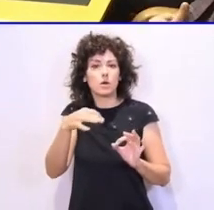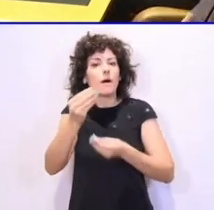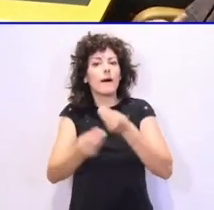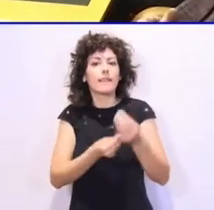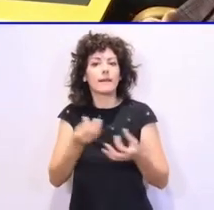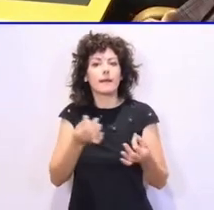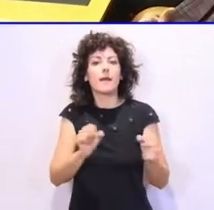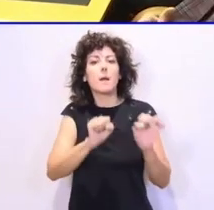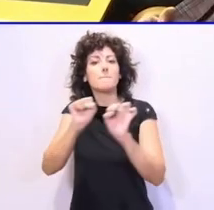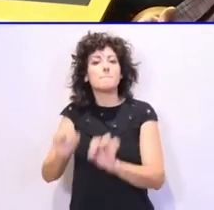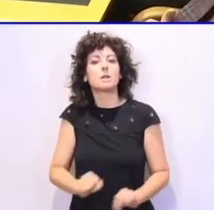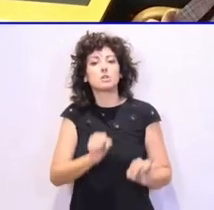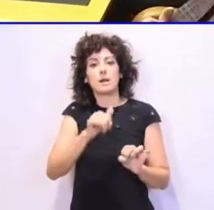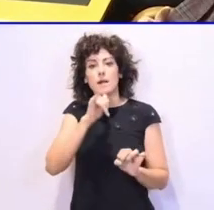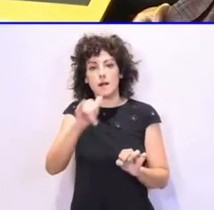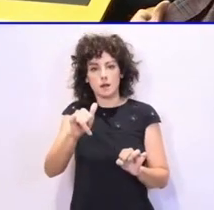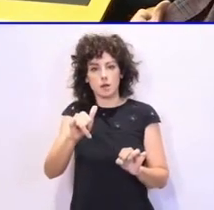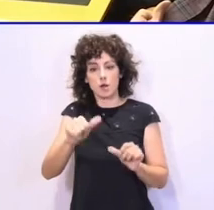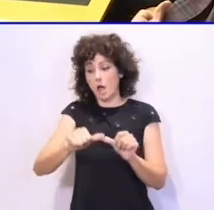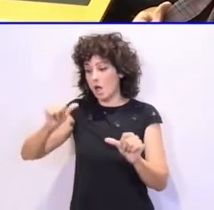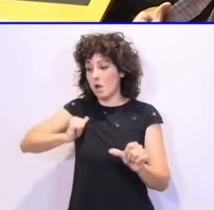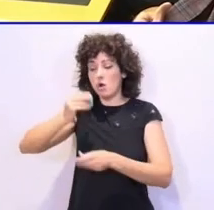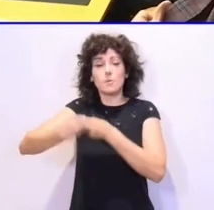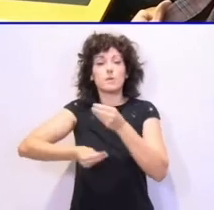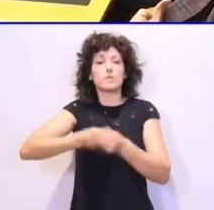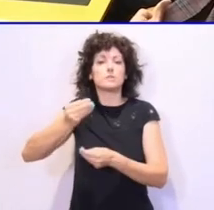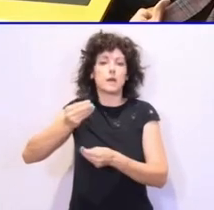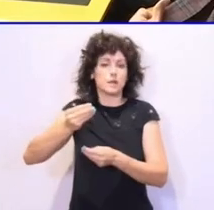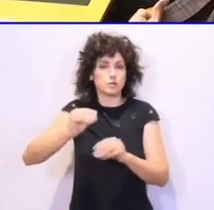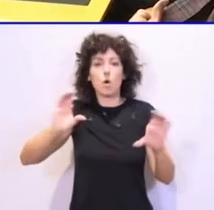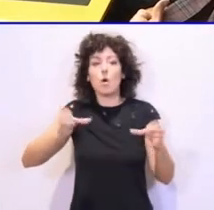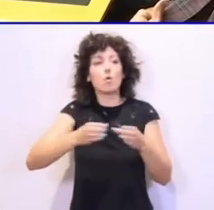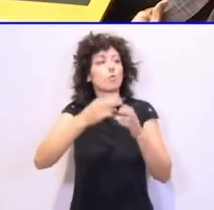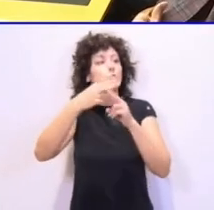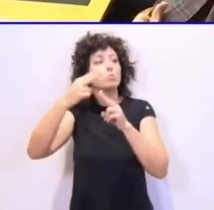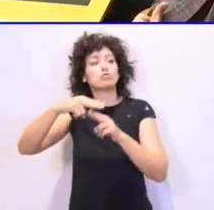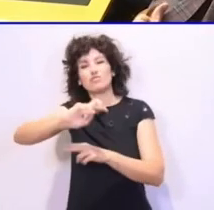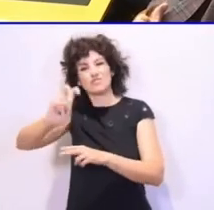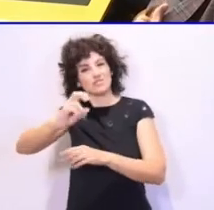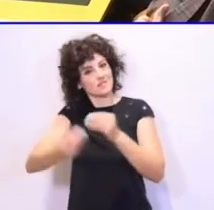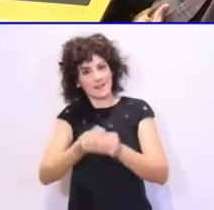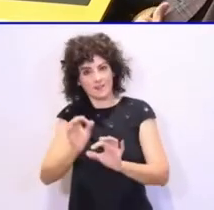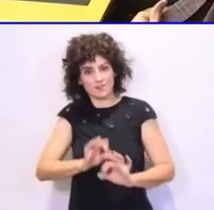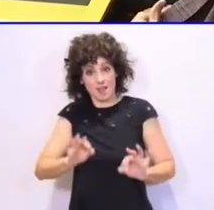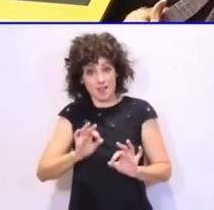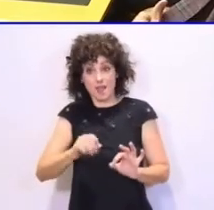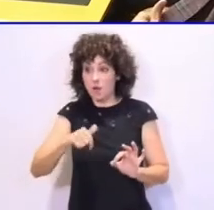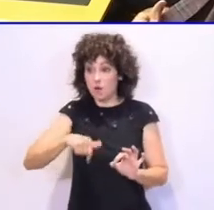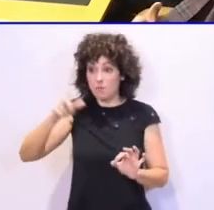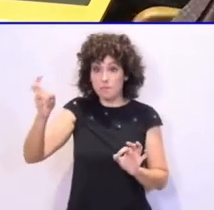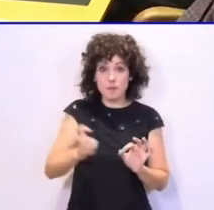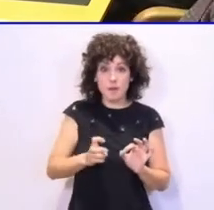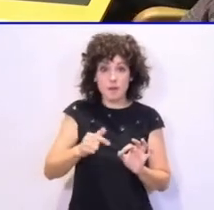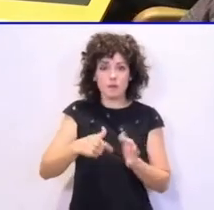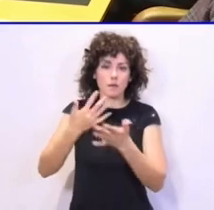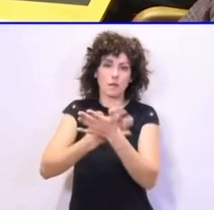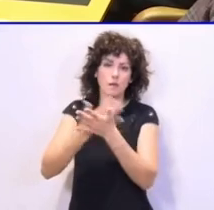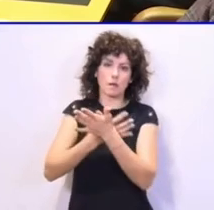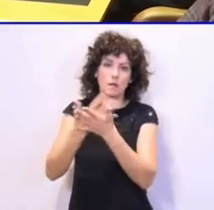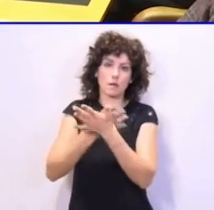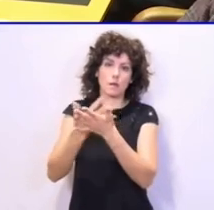es proteger a La Rioja como no se ha hecho por el resto de grupos parlamentarios pero hoy aquí ha venido y nos ha relatado como